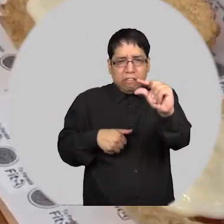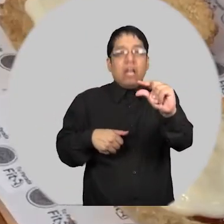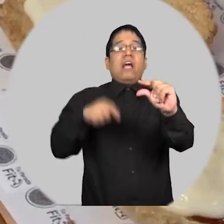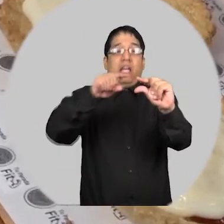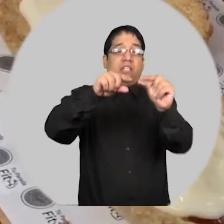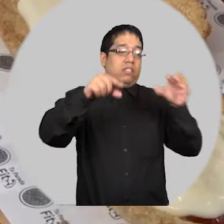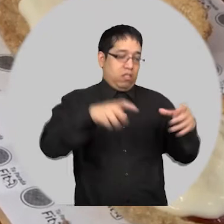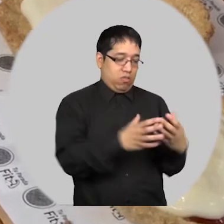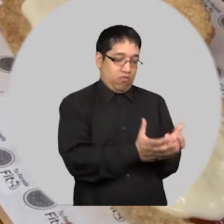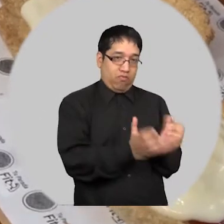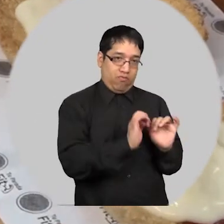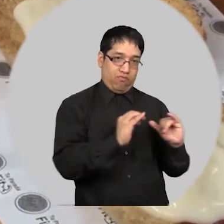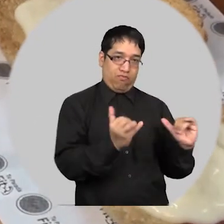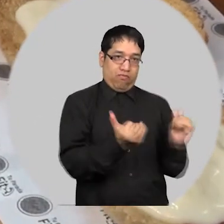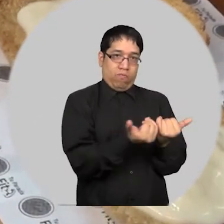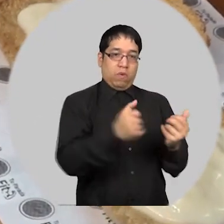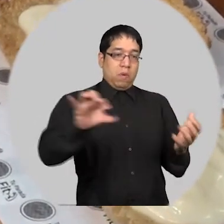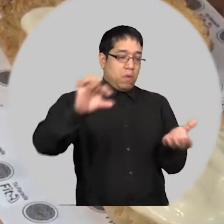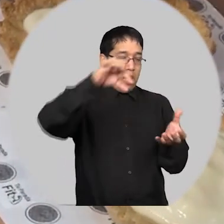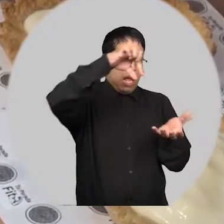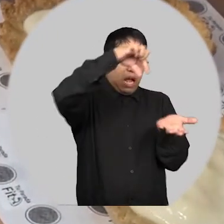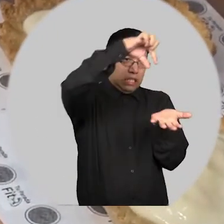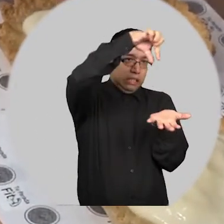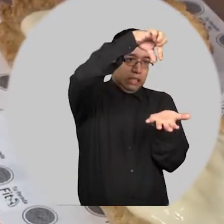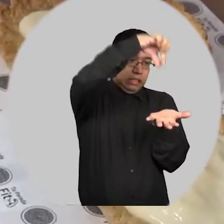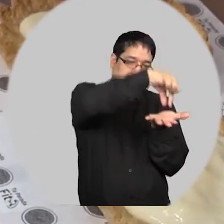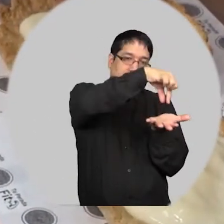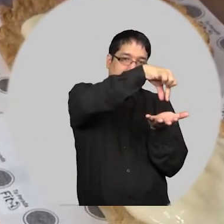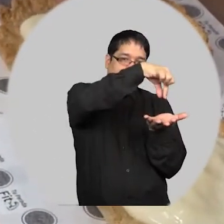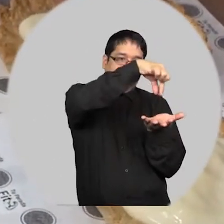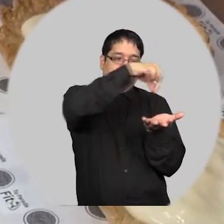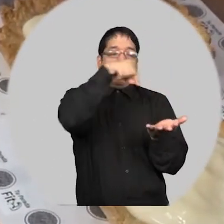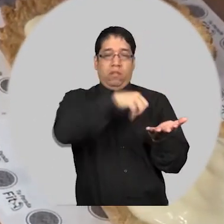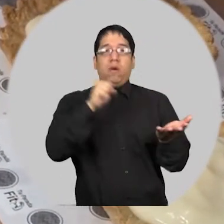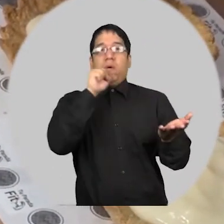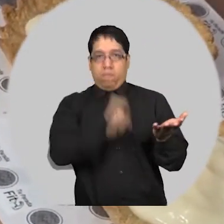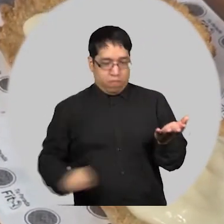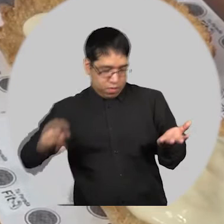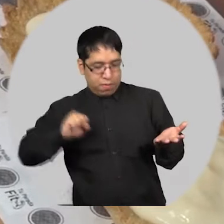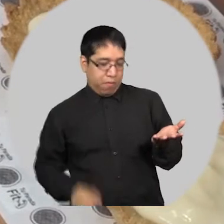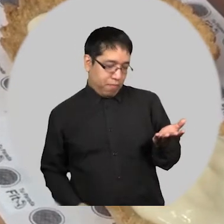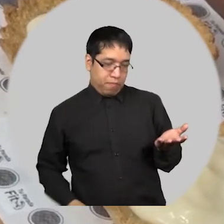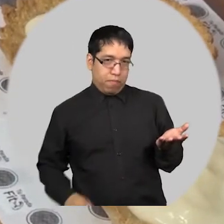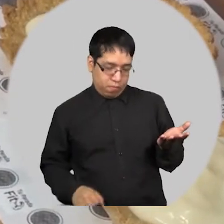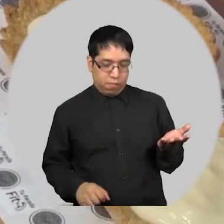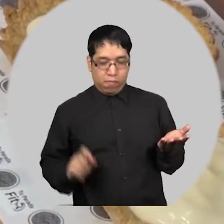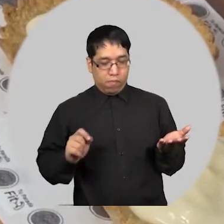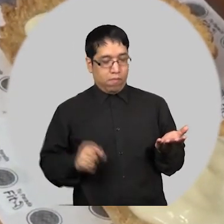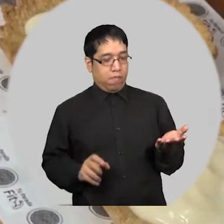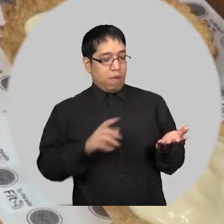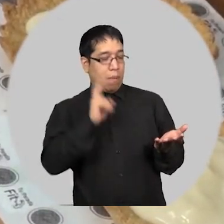las podemos poner en el centro para que sea nuestro centro a la hora de poder